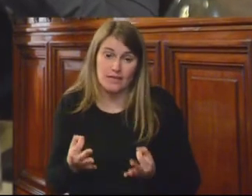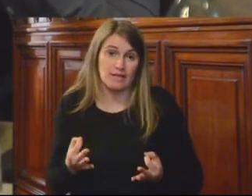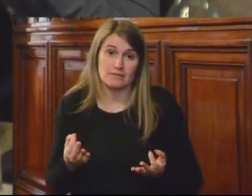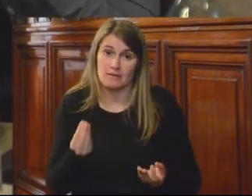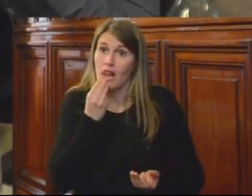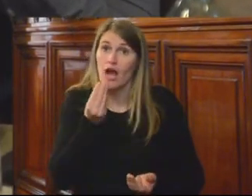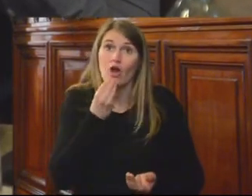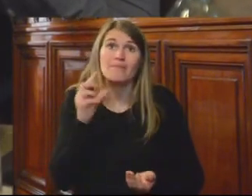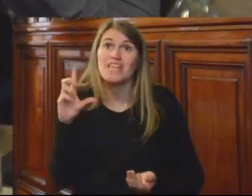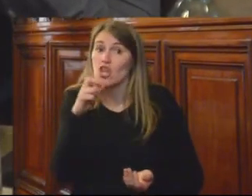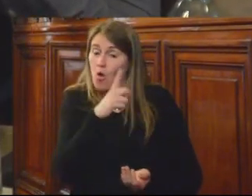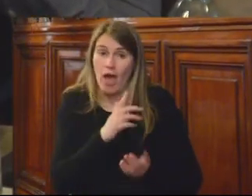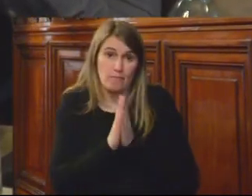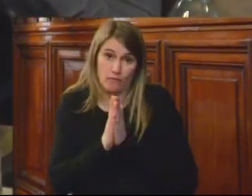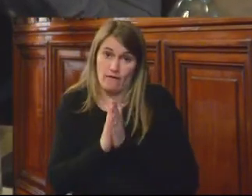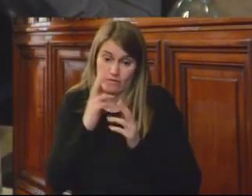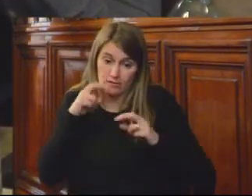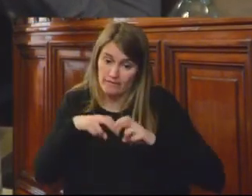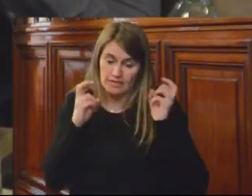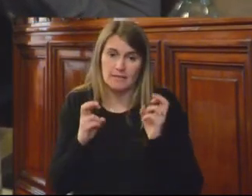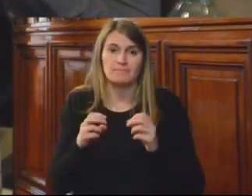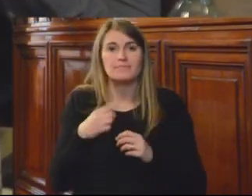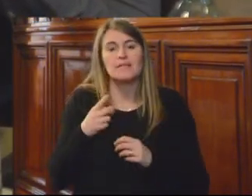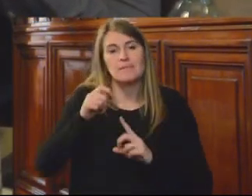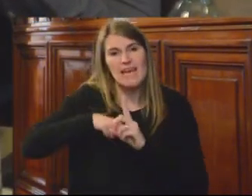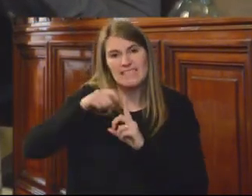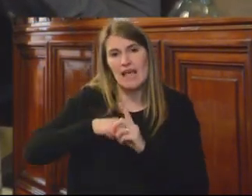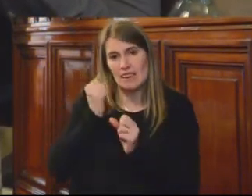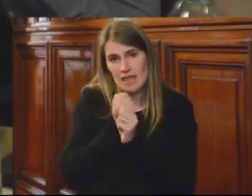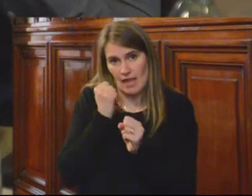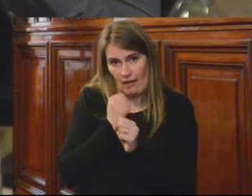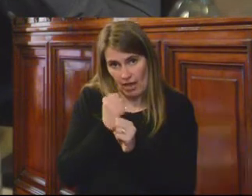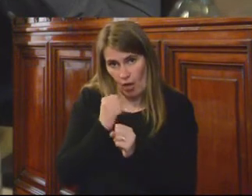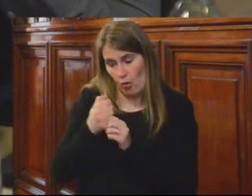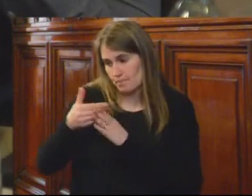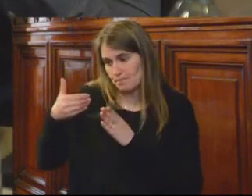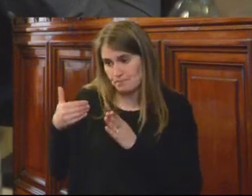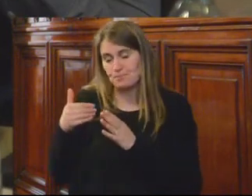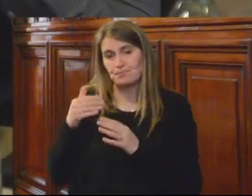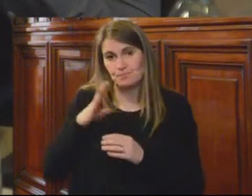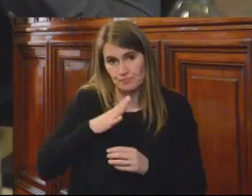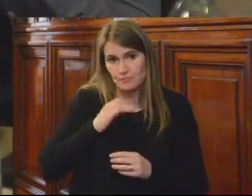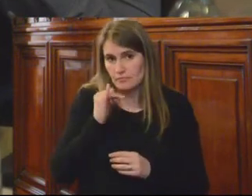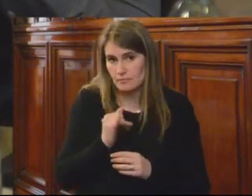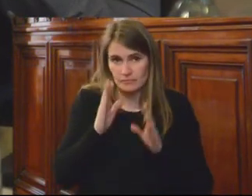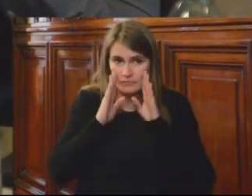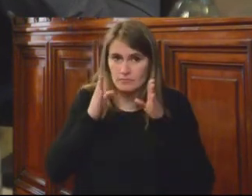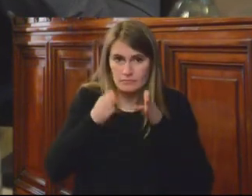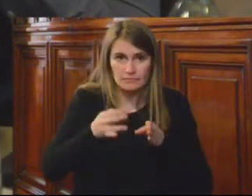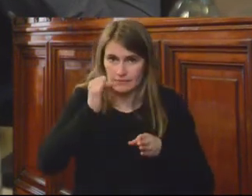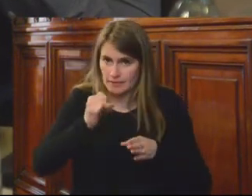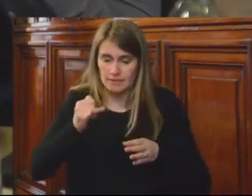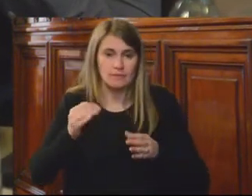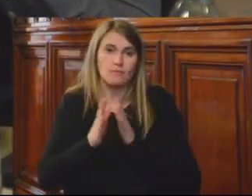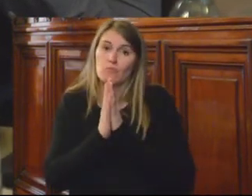por favor se revise. Y con respecto a lo de las mesas de trabajo, tengo que decirlo que estamos totalmente a la orden, pero eso sí, sigo insistiendo que